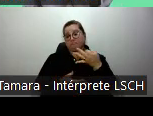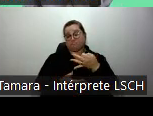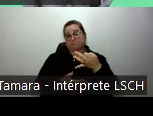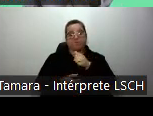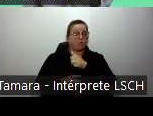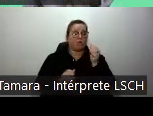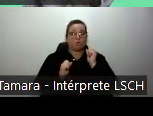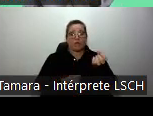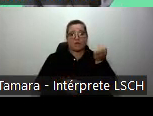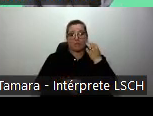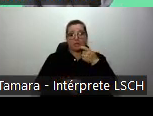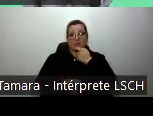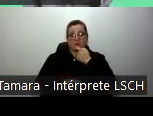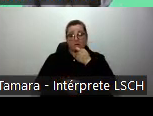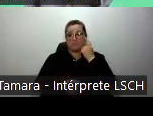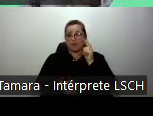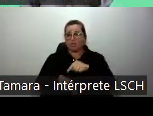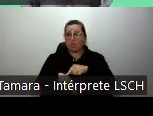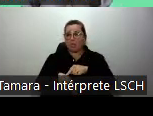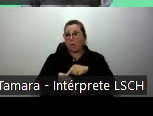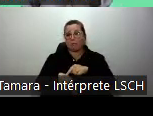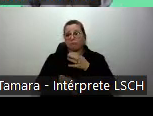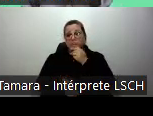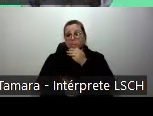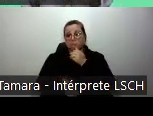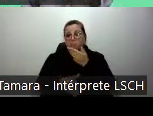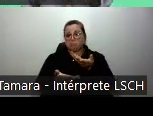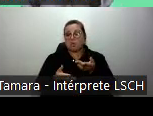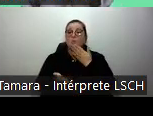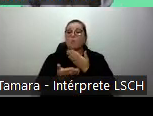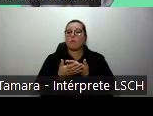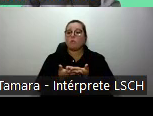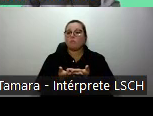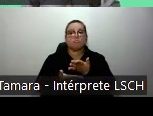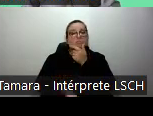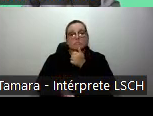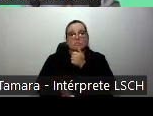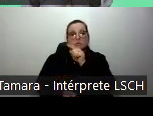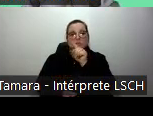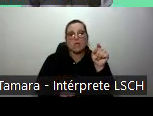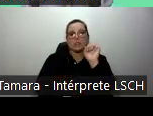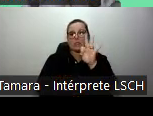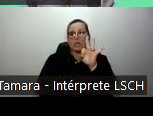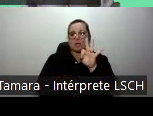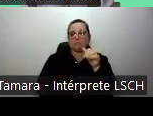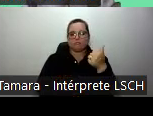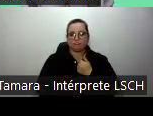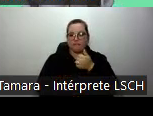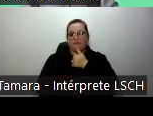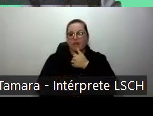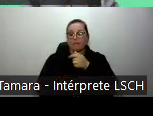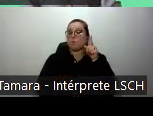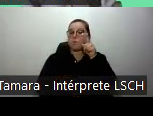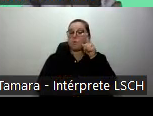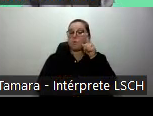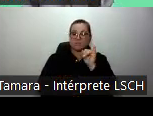aprender inglés pero si se fijan no tiene el tiempo no dice cuándo quiere aprender inglés entonces no cumple con estos tres criterios Mientras que el último